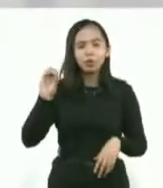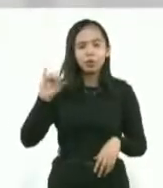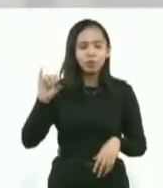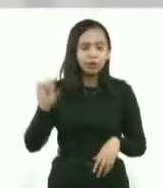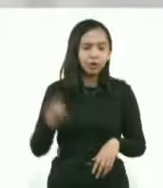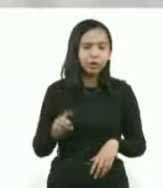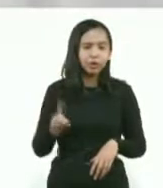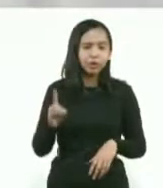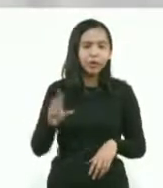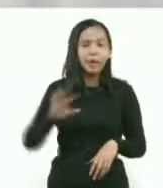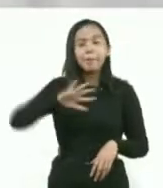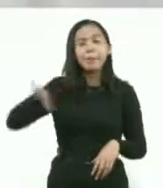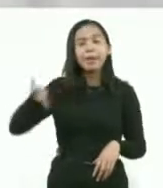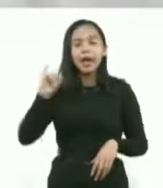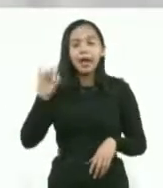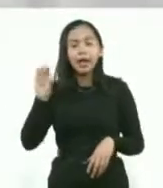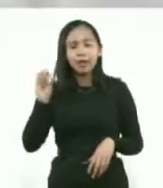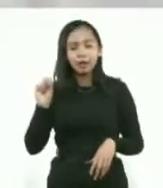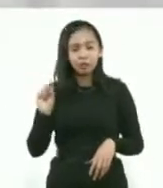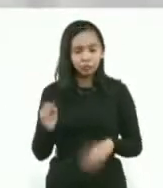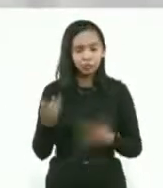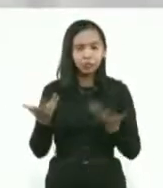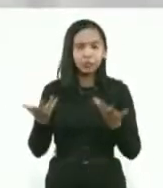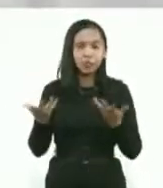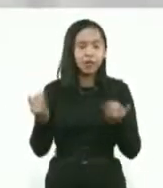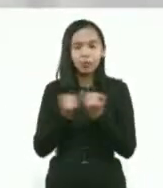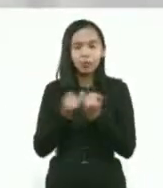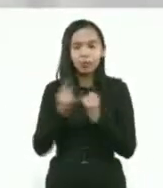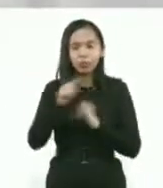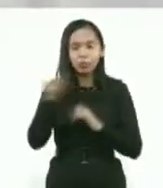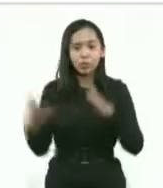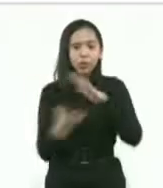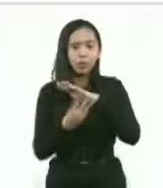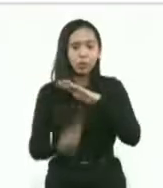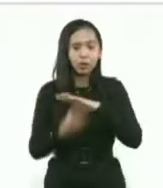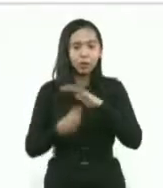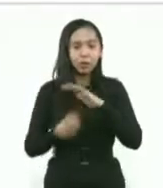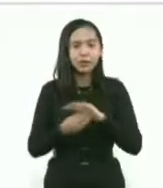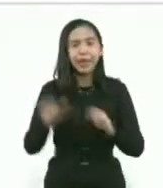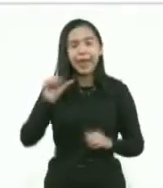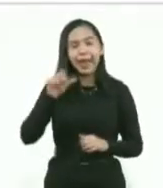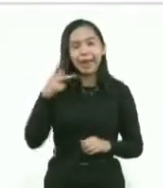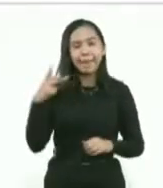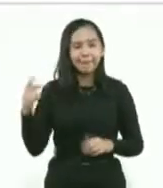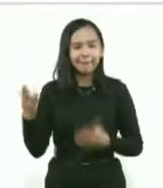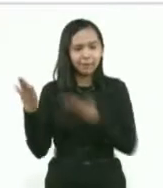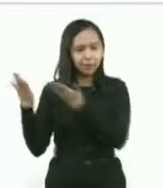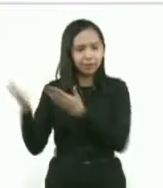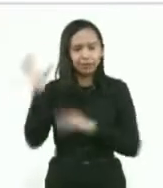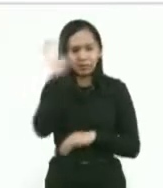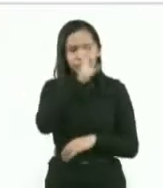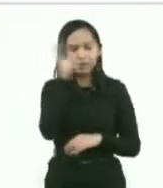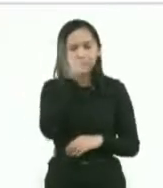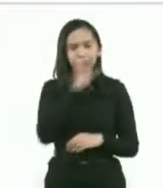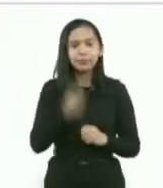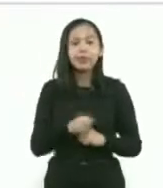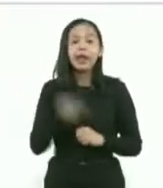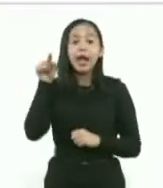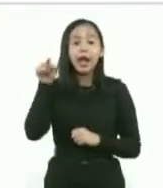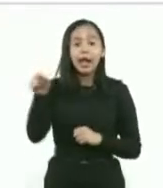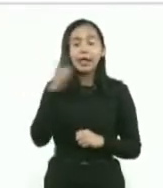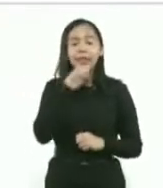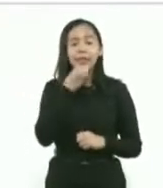tienen la información para su descarga. La app nos dice qué precios están dando